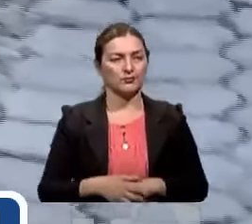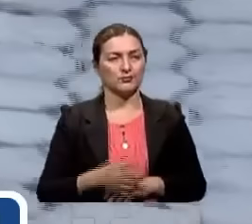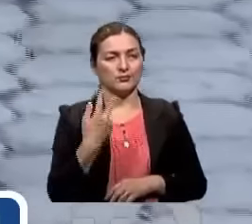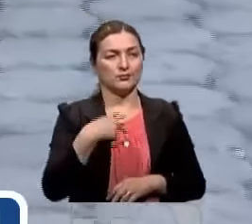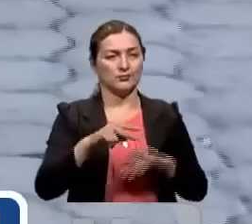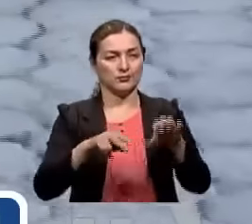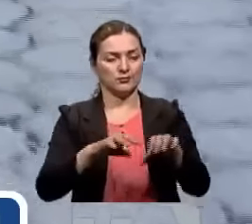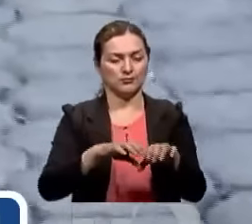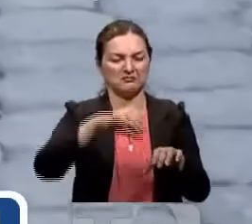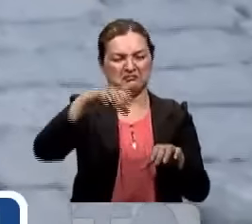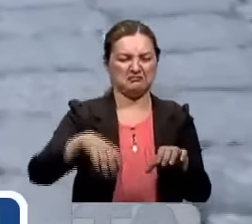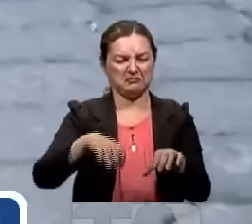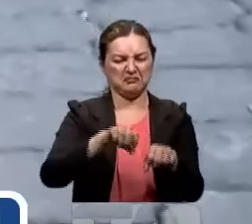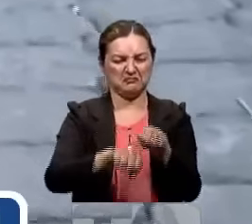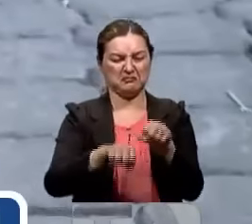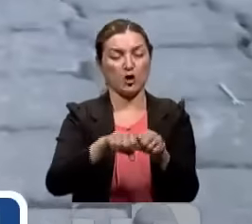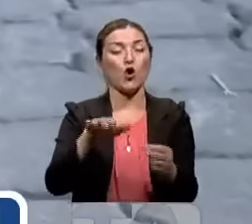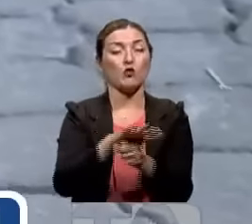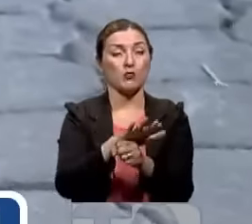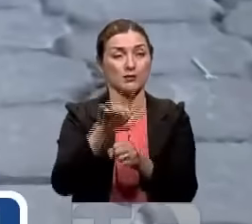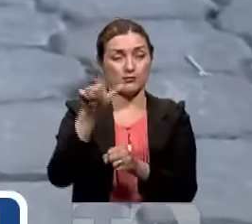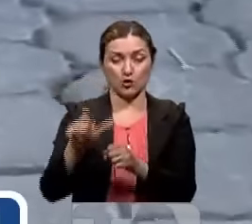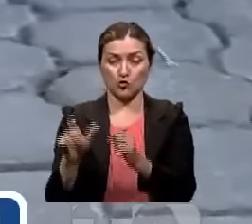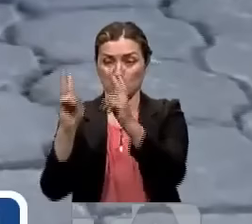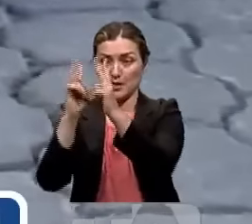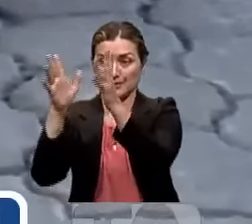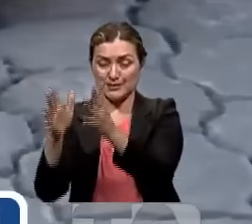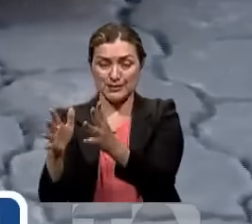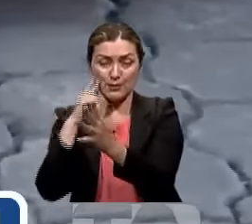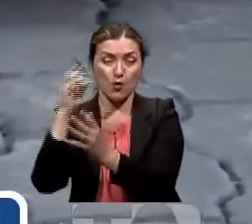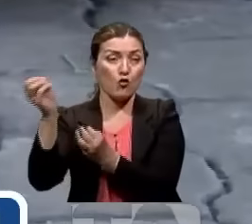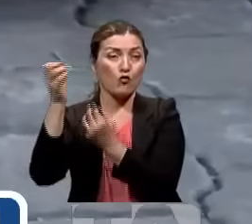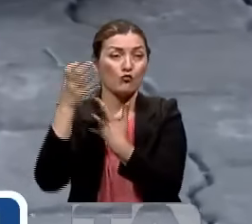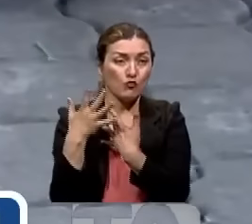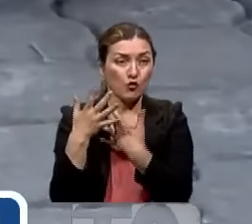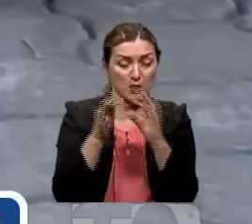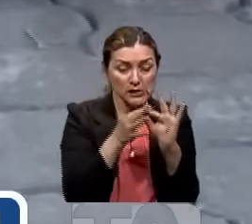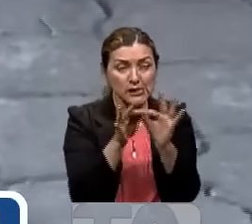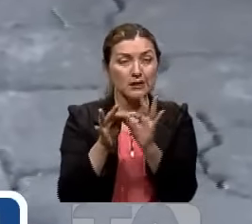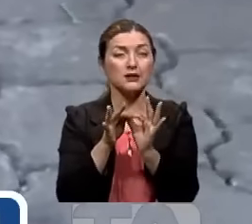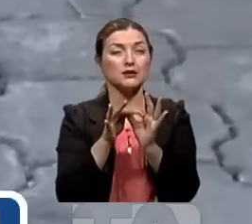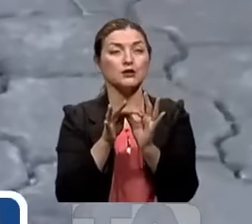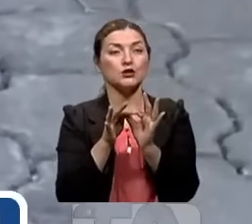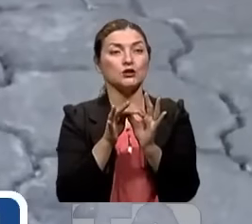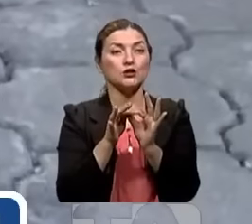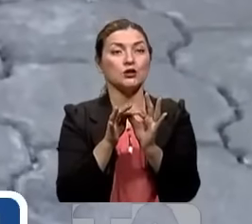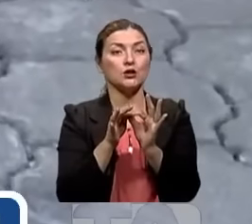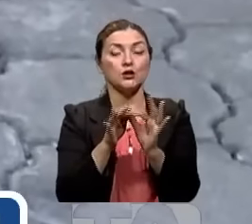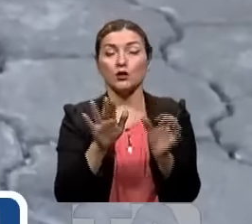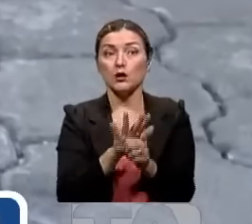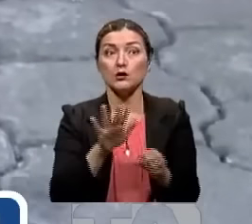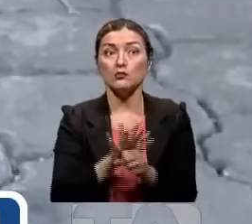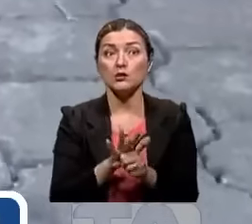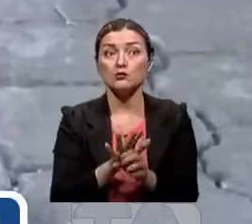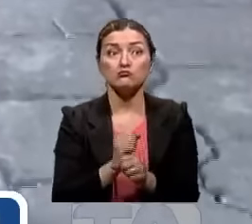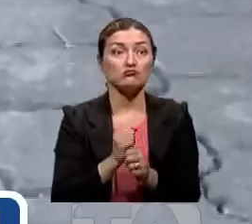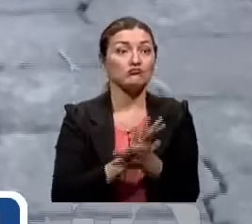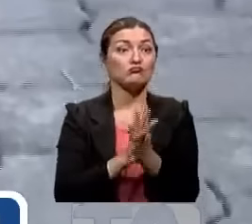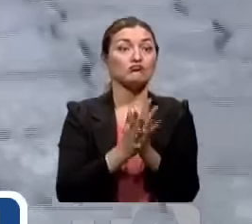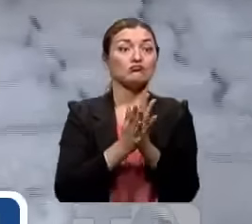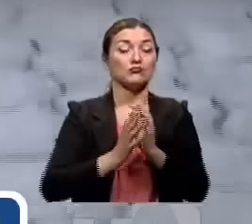encuentra totalmente destruido. La vecina nos comenta de que esto recientemente vinieron a reparar, pero no hicieron la reparación. Sí,